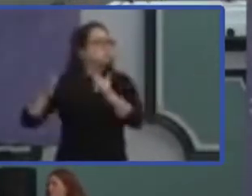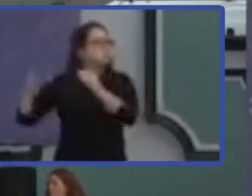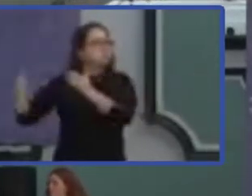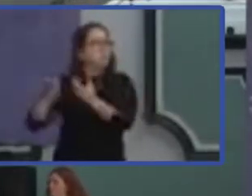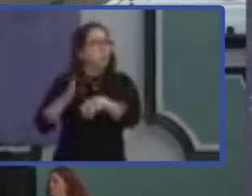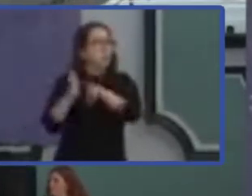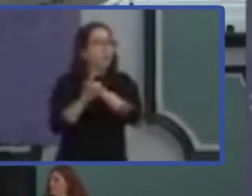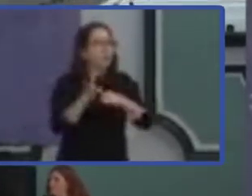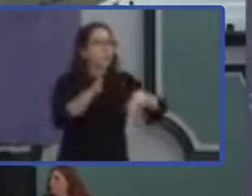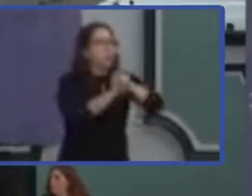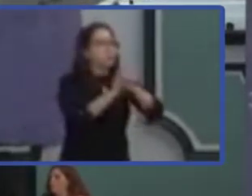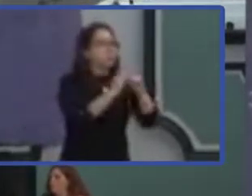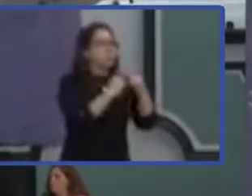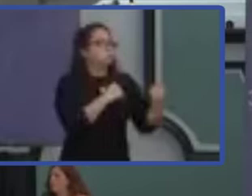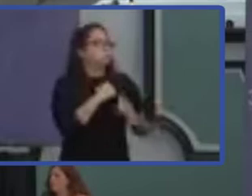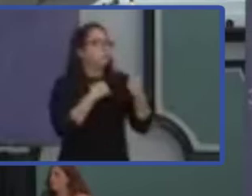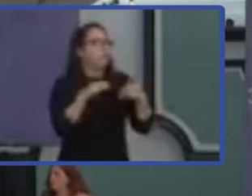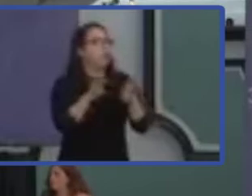¿Quién sabe?